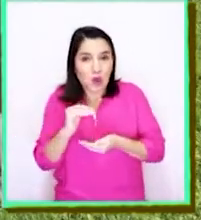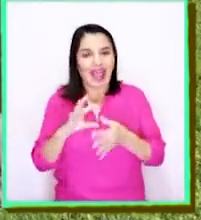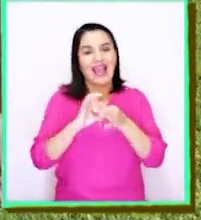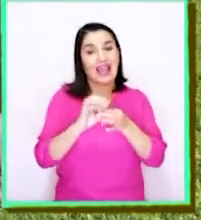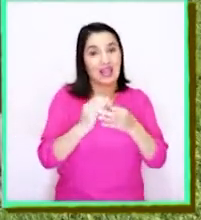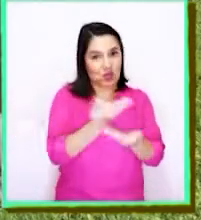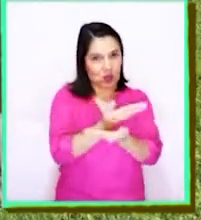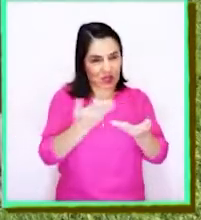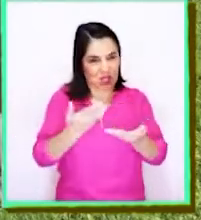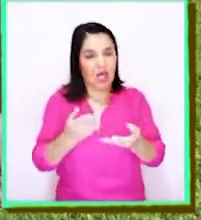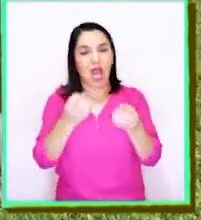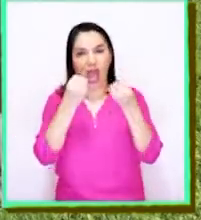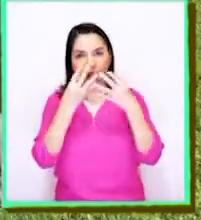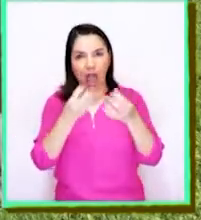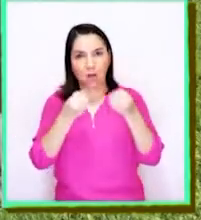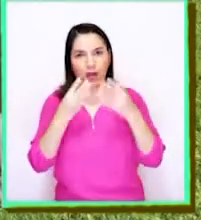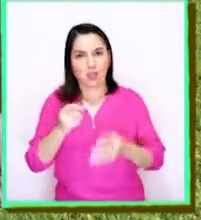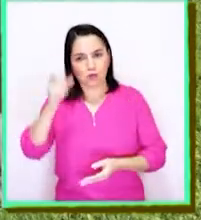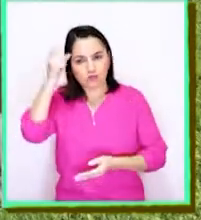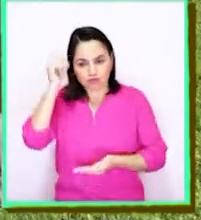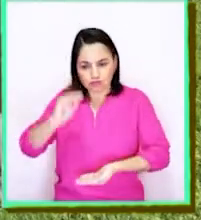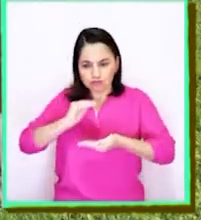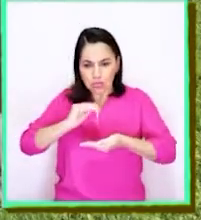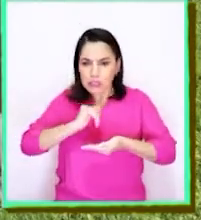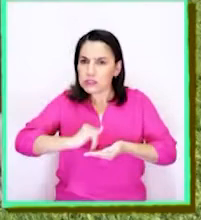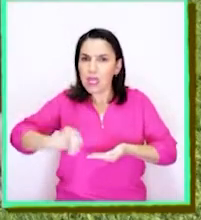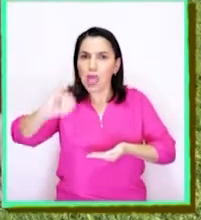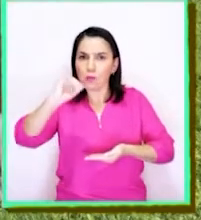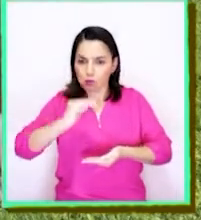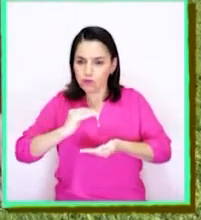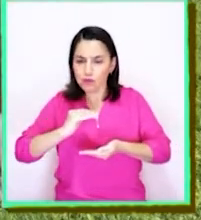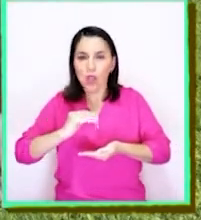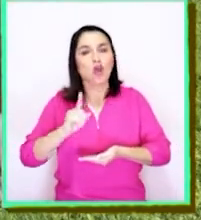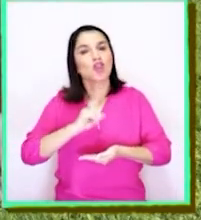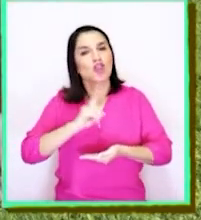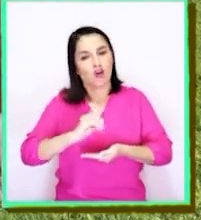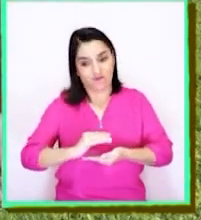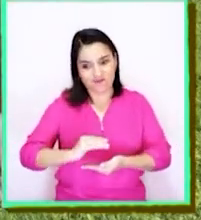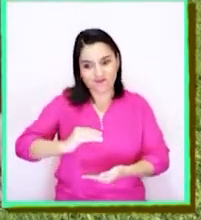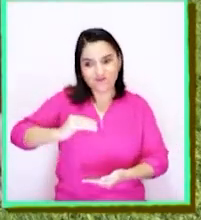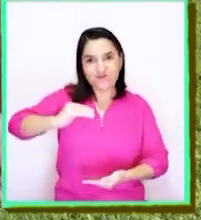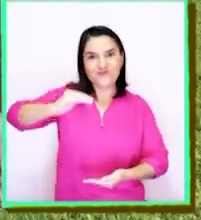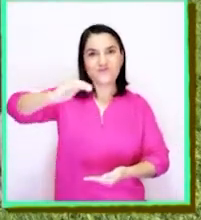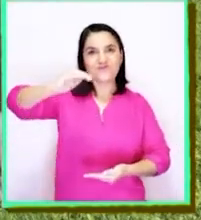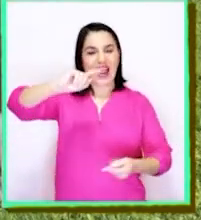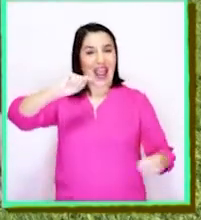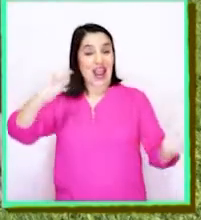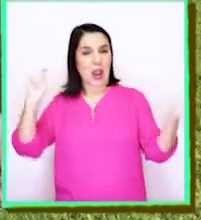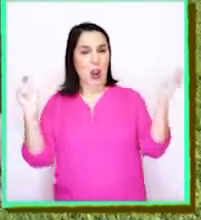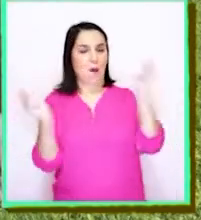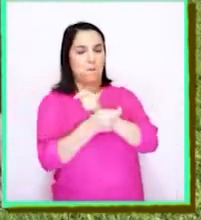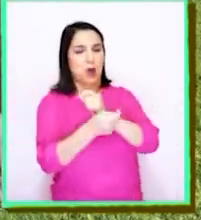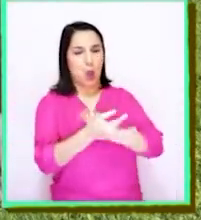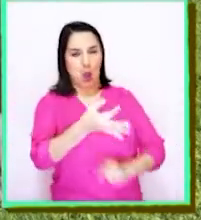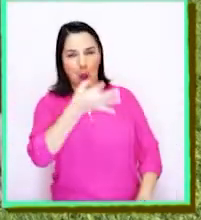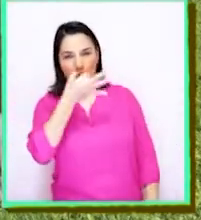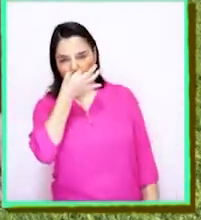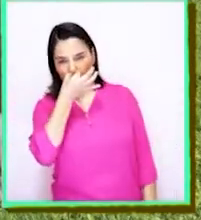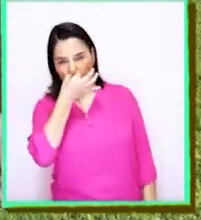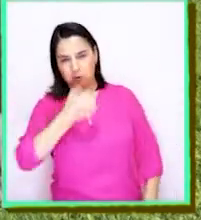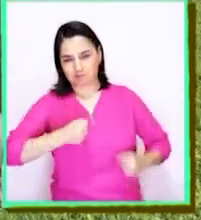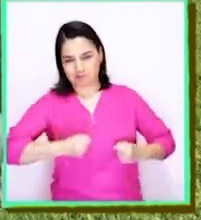ustedes aprendí que este ternerito no se va a quedar así para siempre, sino que va a crecer y se va a convertir en